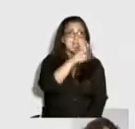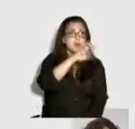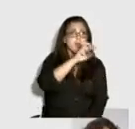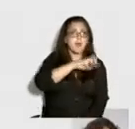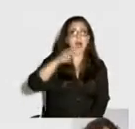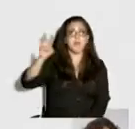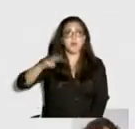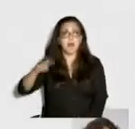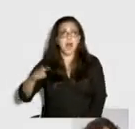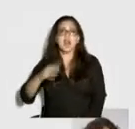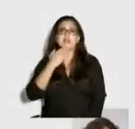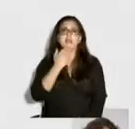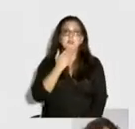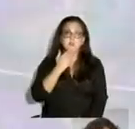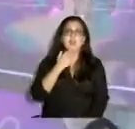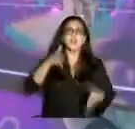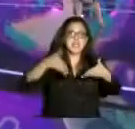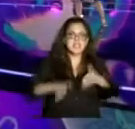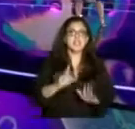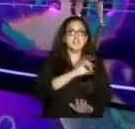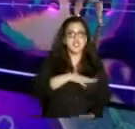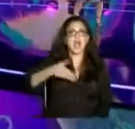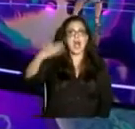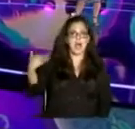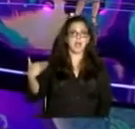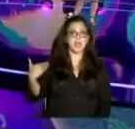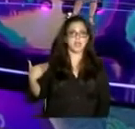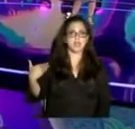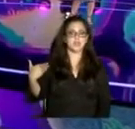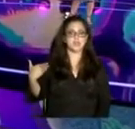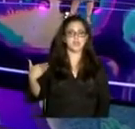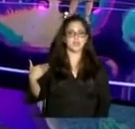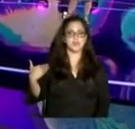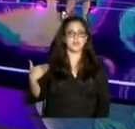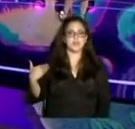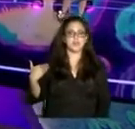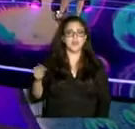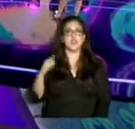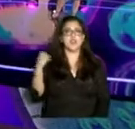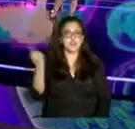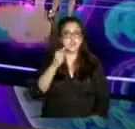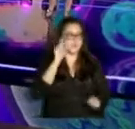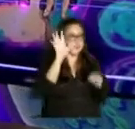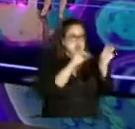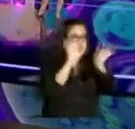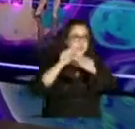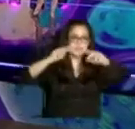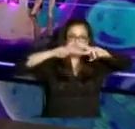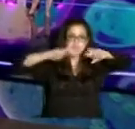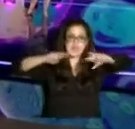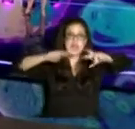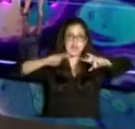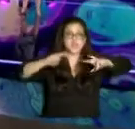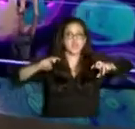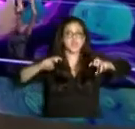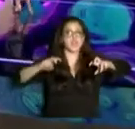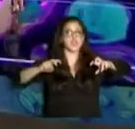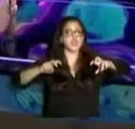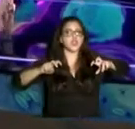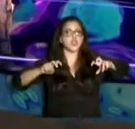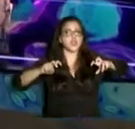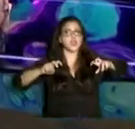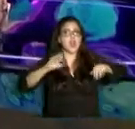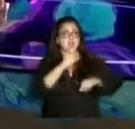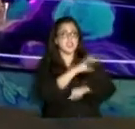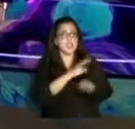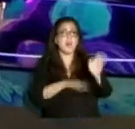padres también hubieran nacido en Chile. Hicimos el muestreo más grande que se ha hecho de población mestiza contemporánea chilena.